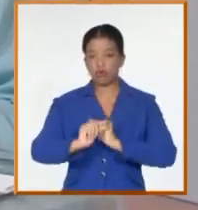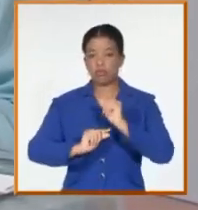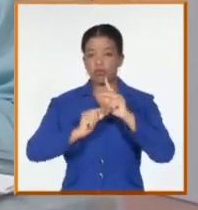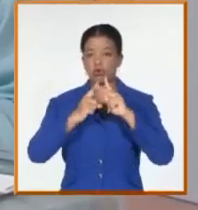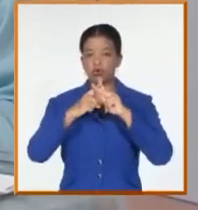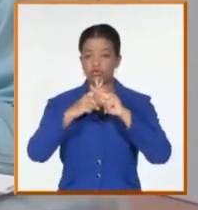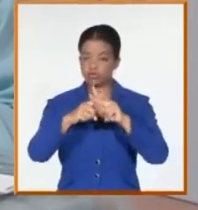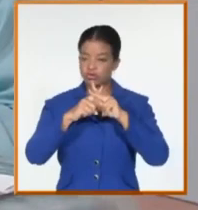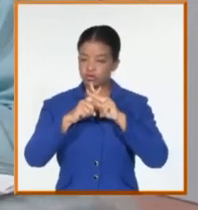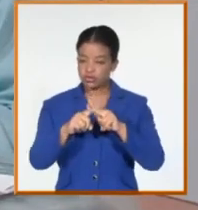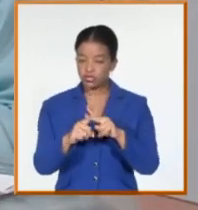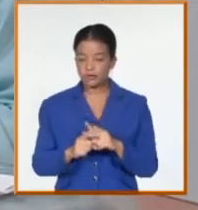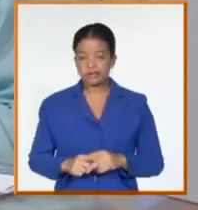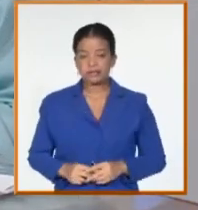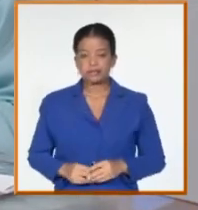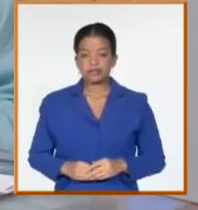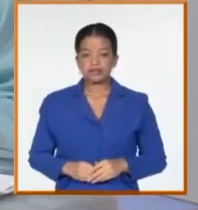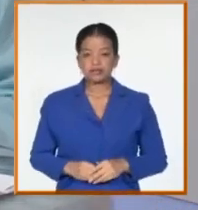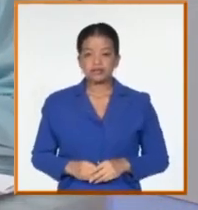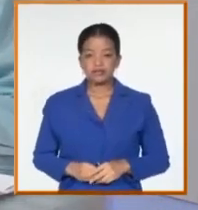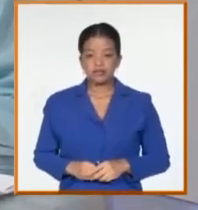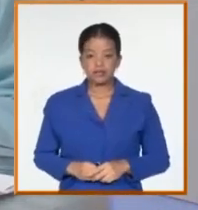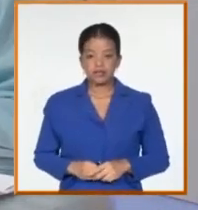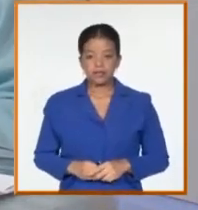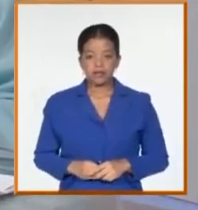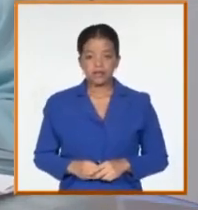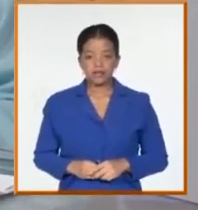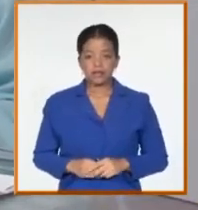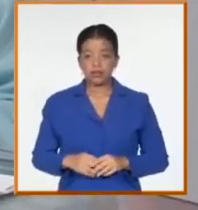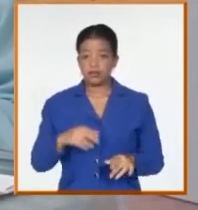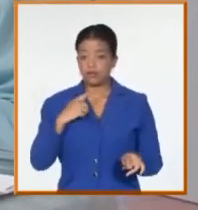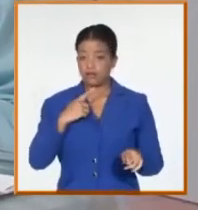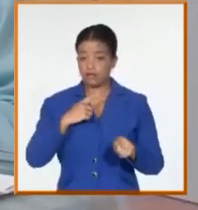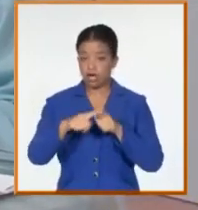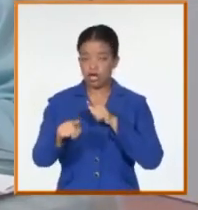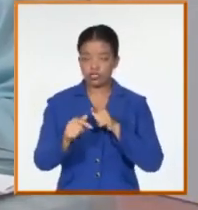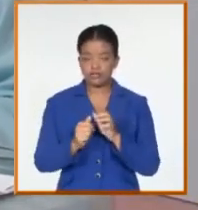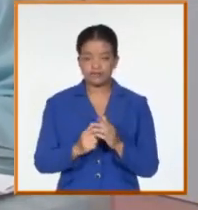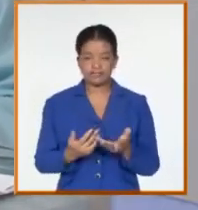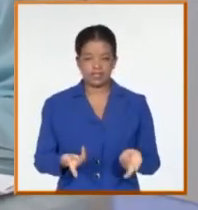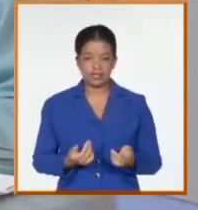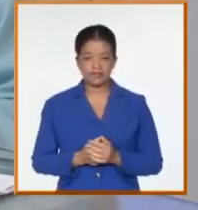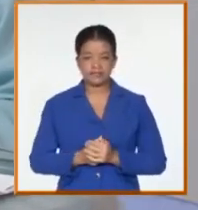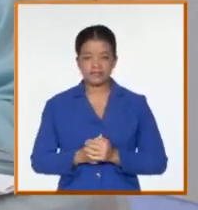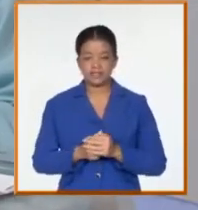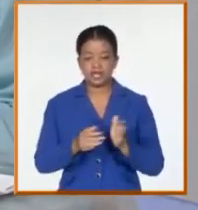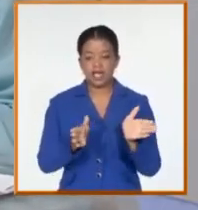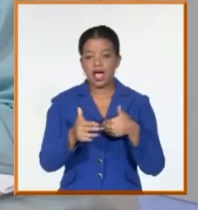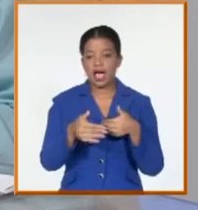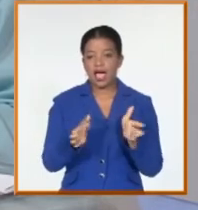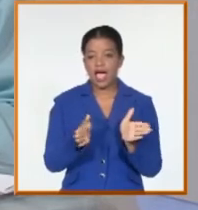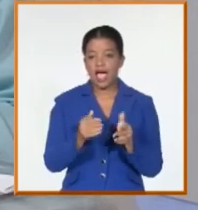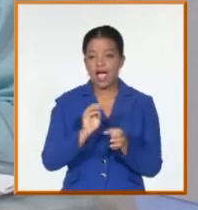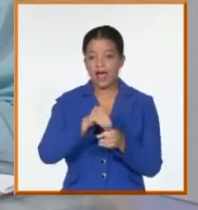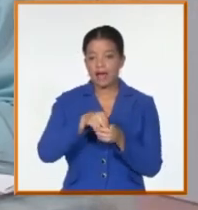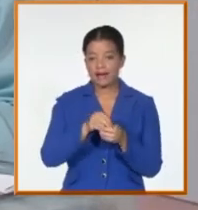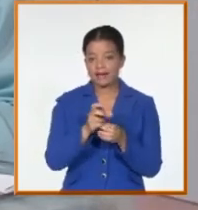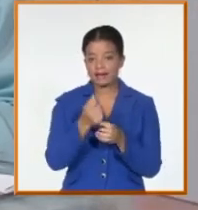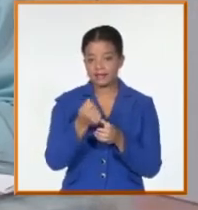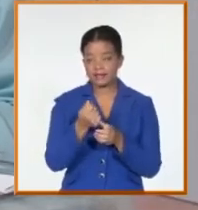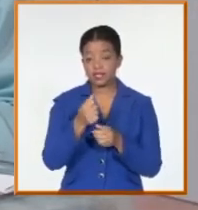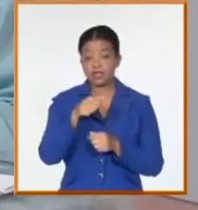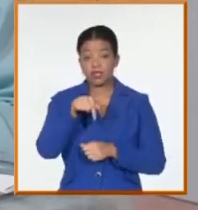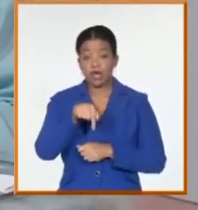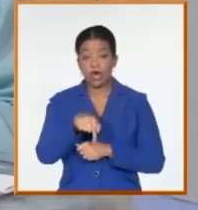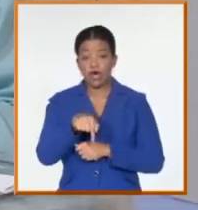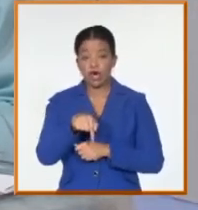avanzar en esa actividad lo otro el tema de la caja esta las cajas extras hoy no